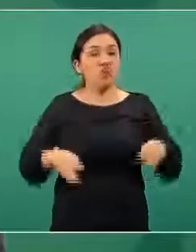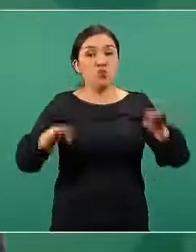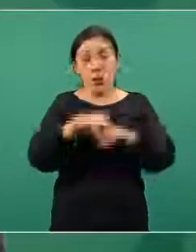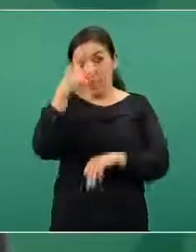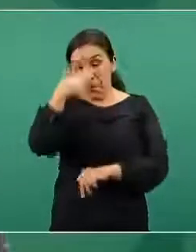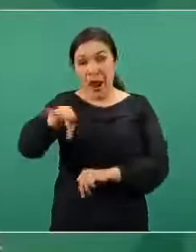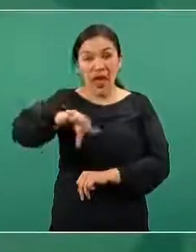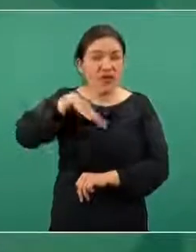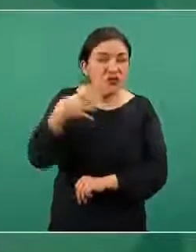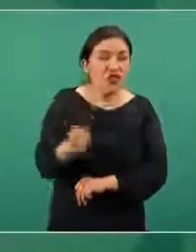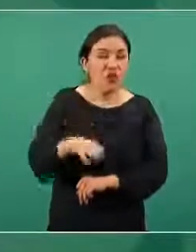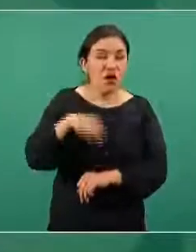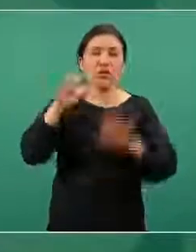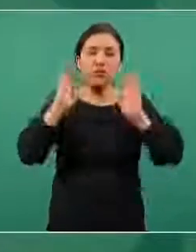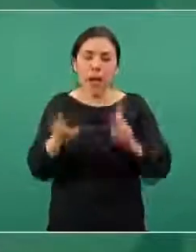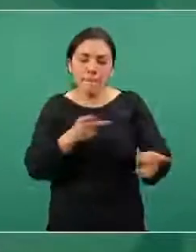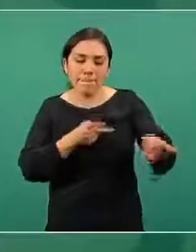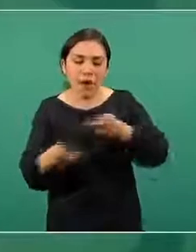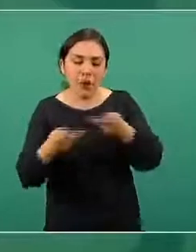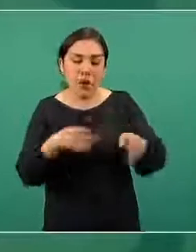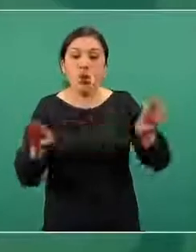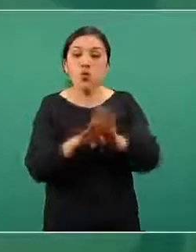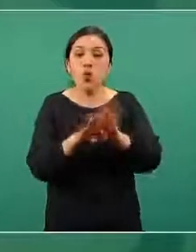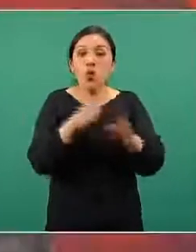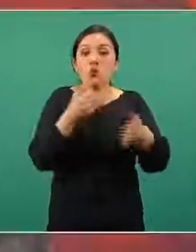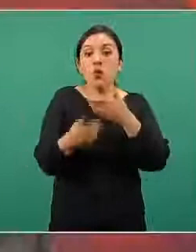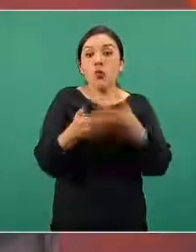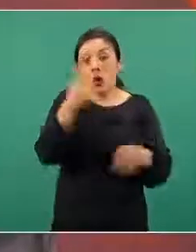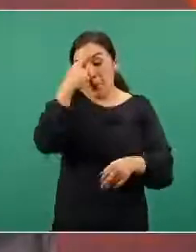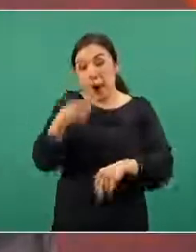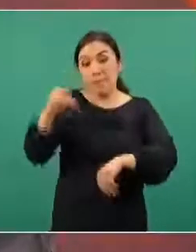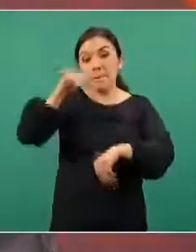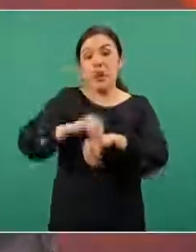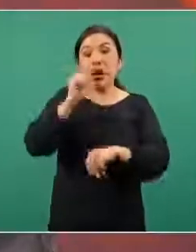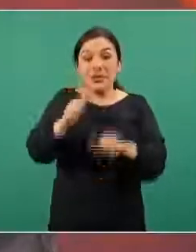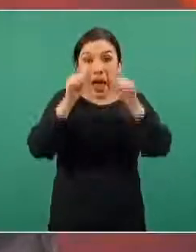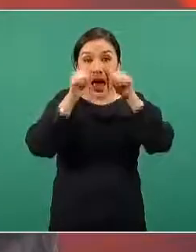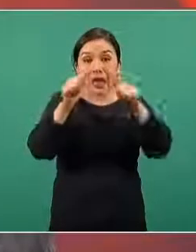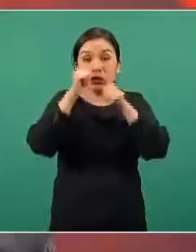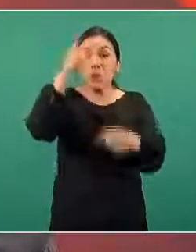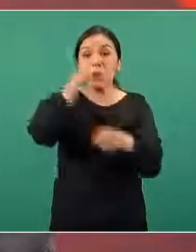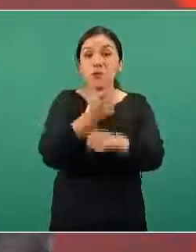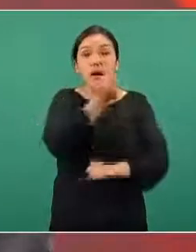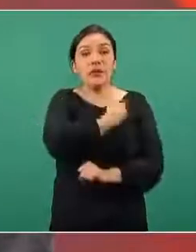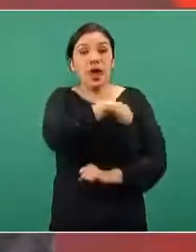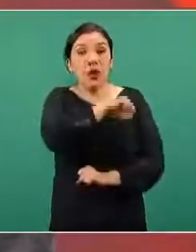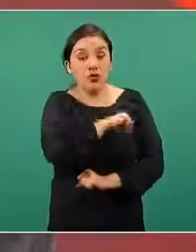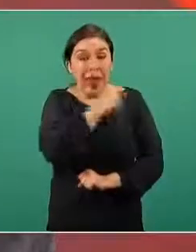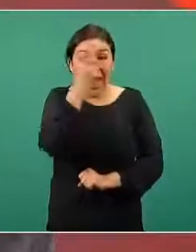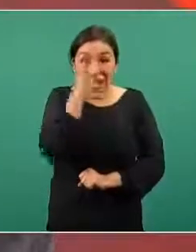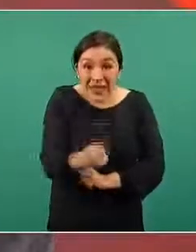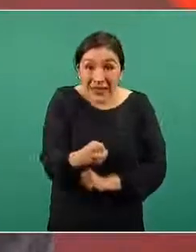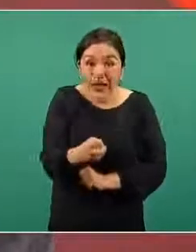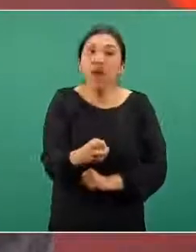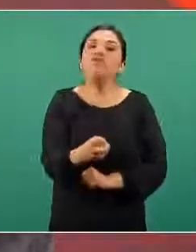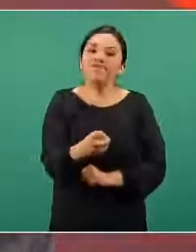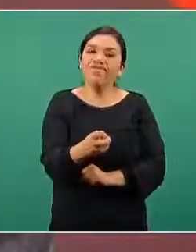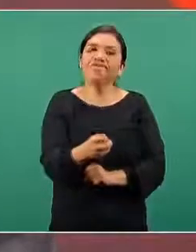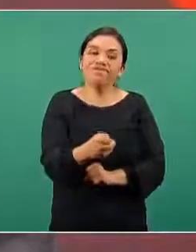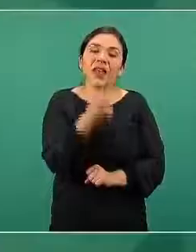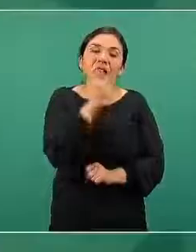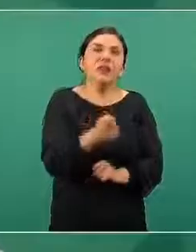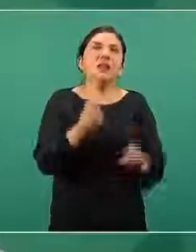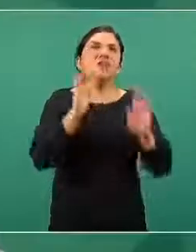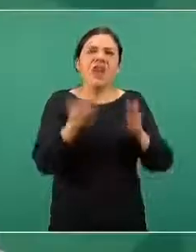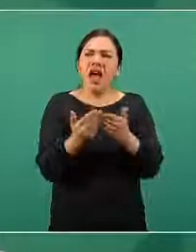este esfuerzo, definimos el modelo a seguir, y el modelo se llama Atención Primaria de la Salud. Este es un modelo que